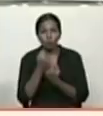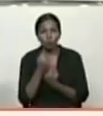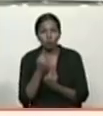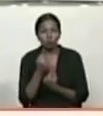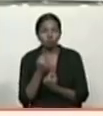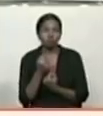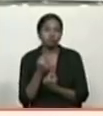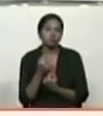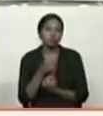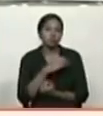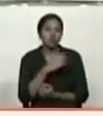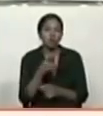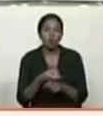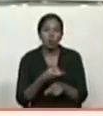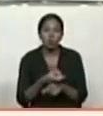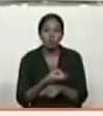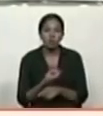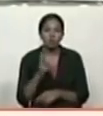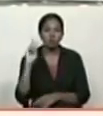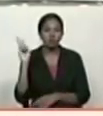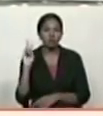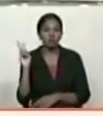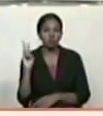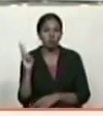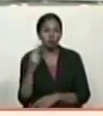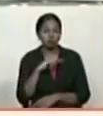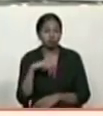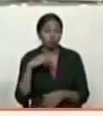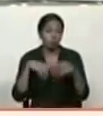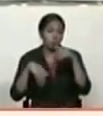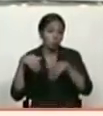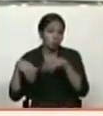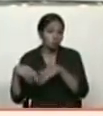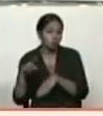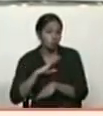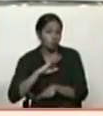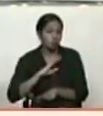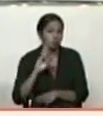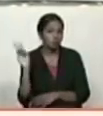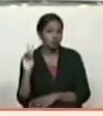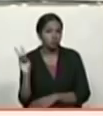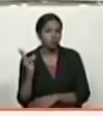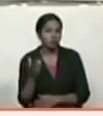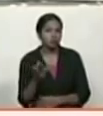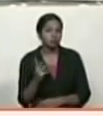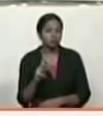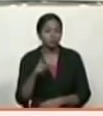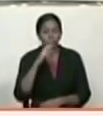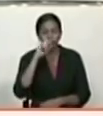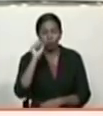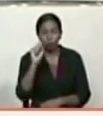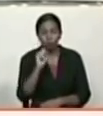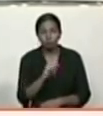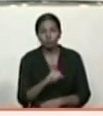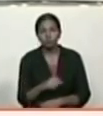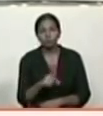legítimo que surge de la voluntad popular en Venezuela, el gobierno del presidente Nicolás Maduro, y también un